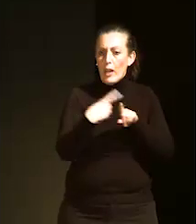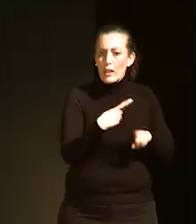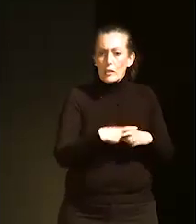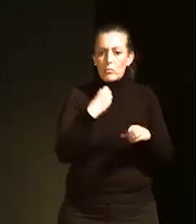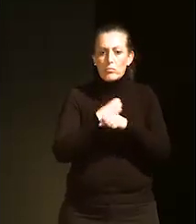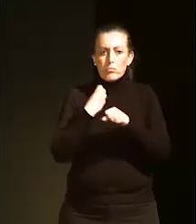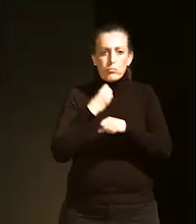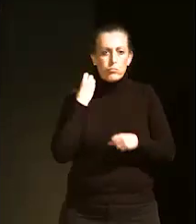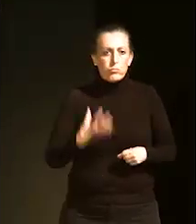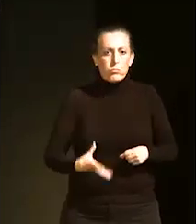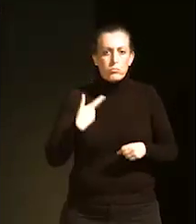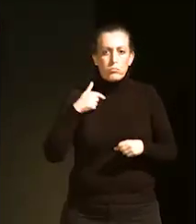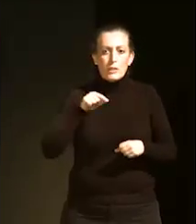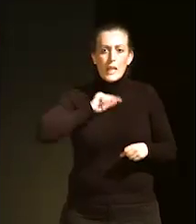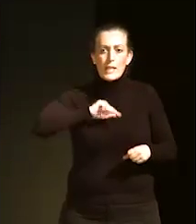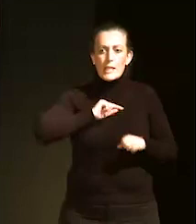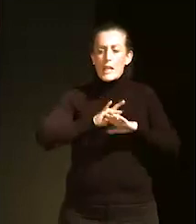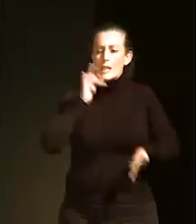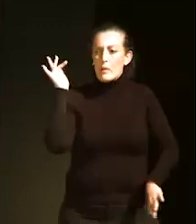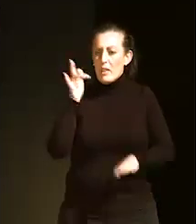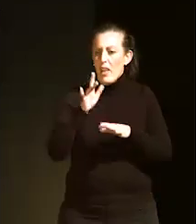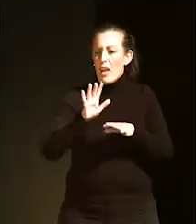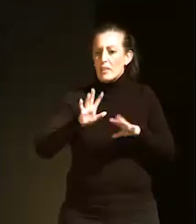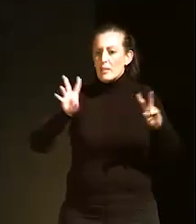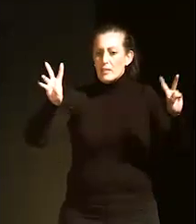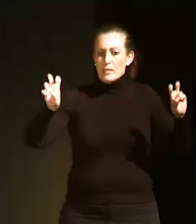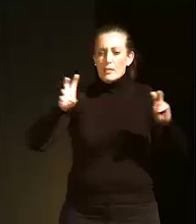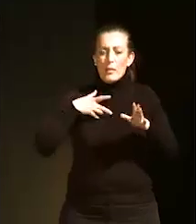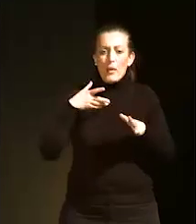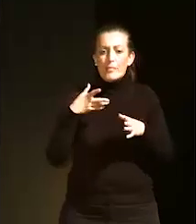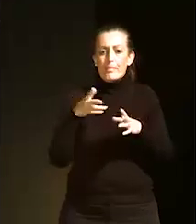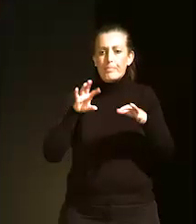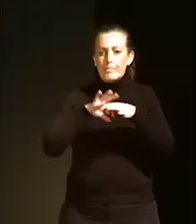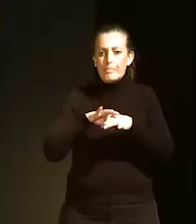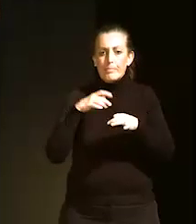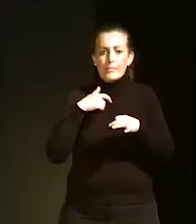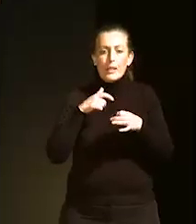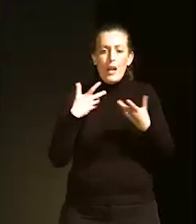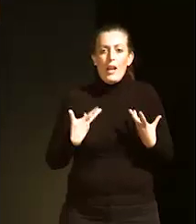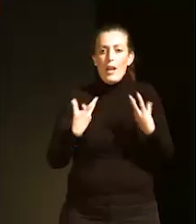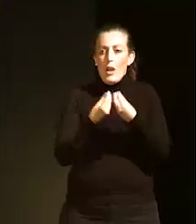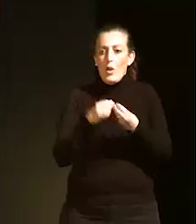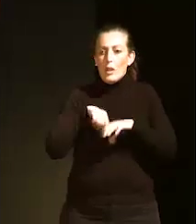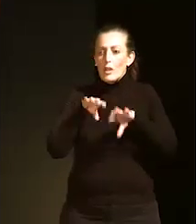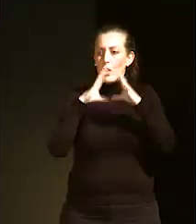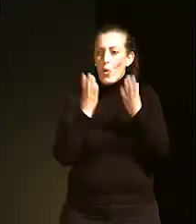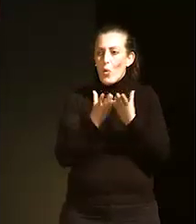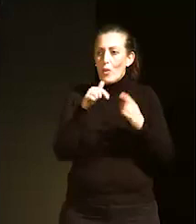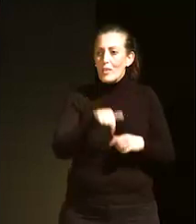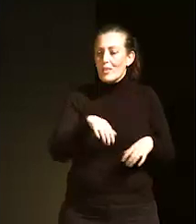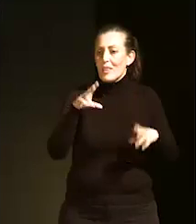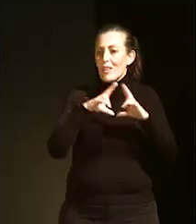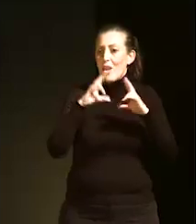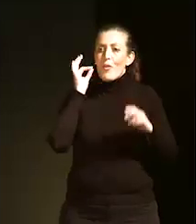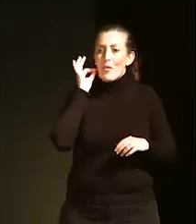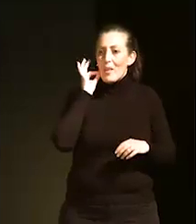yo diría que una gran sensibilidad para para estar al lado del universo femenino y poner